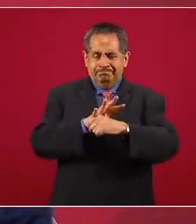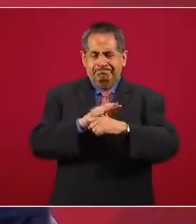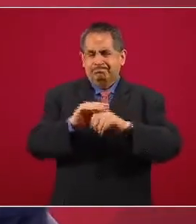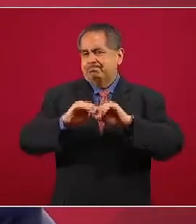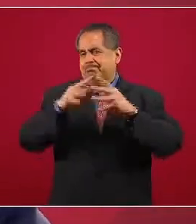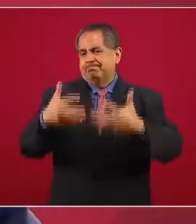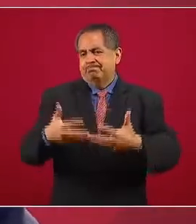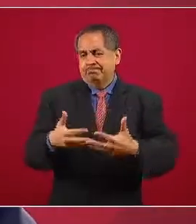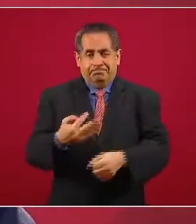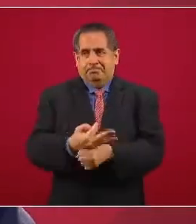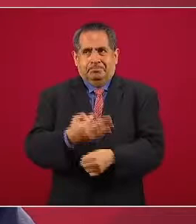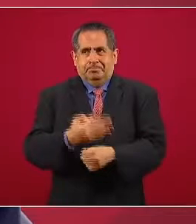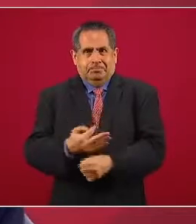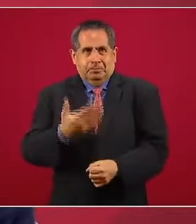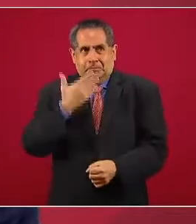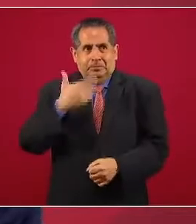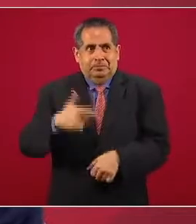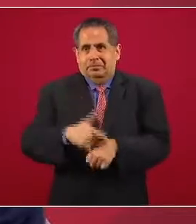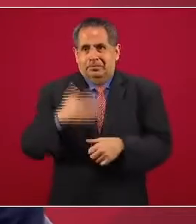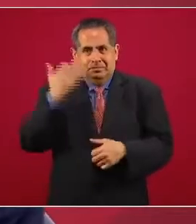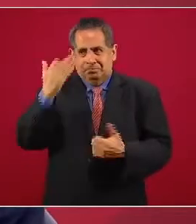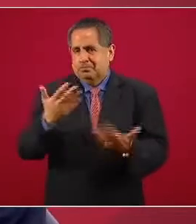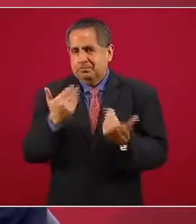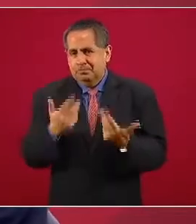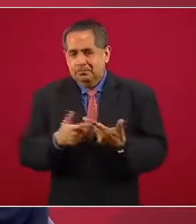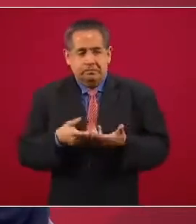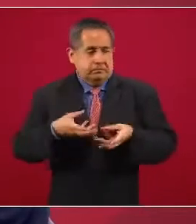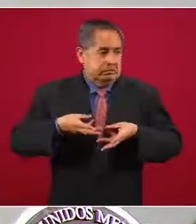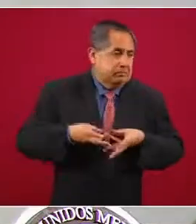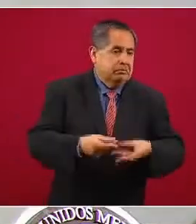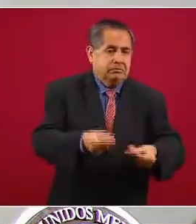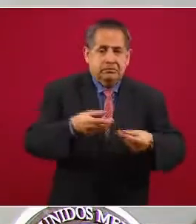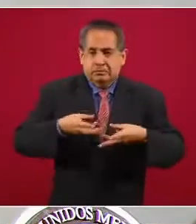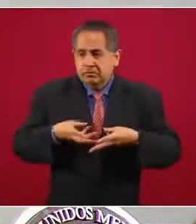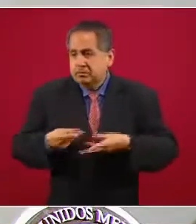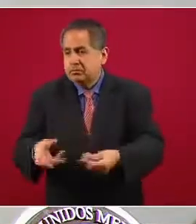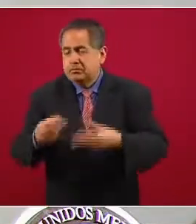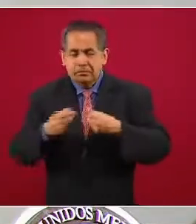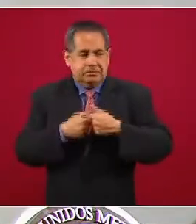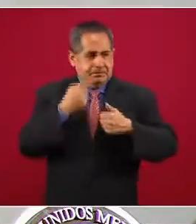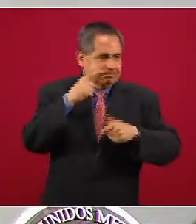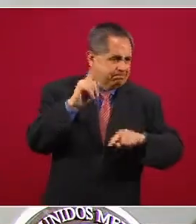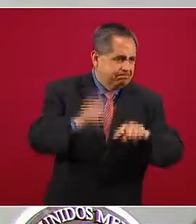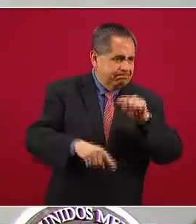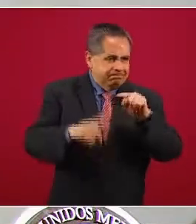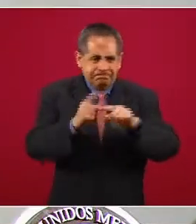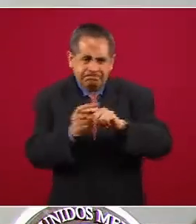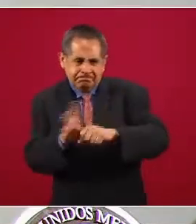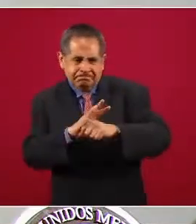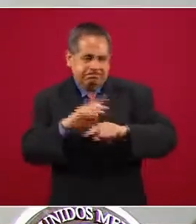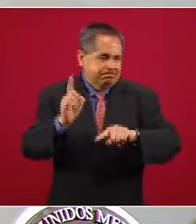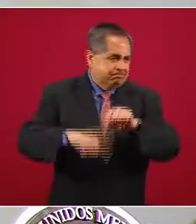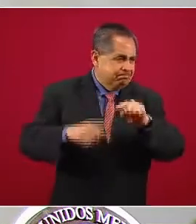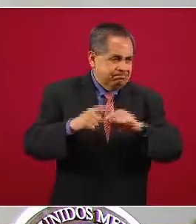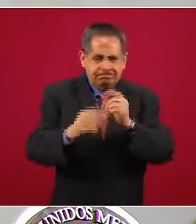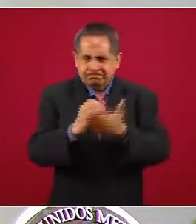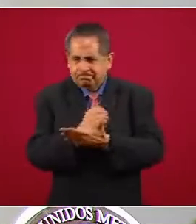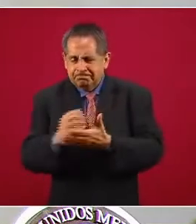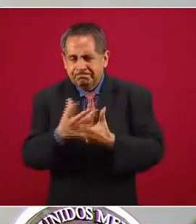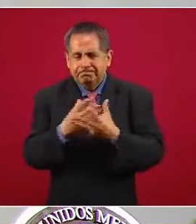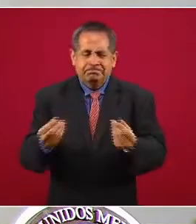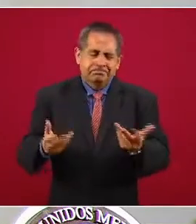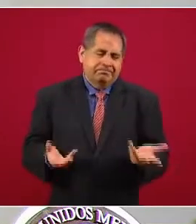muy apropiado cuando se está teniendo tantos gastos combatiendo a ese flagelo